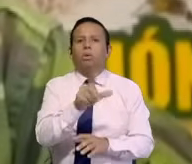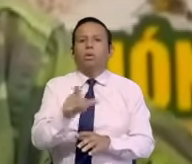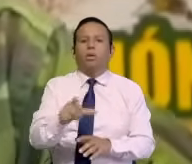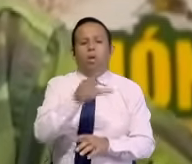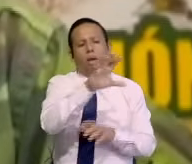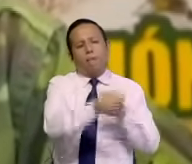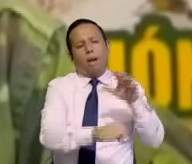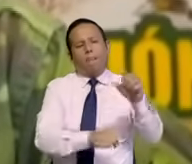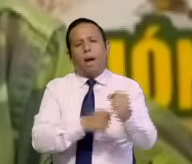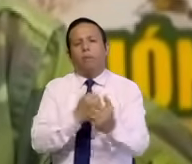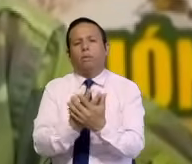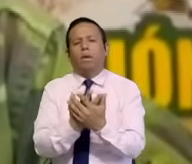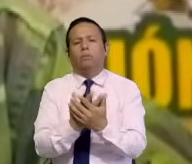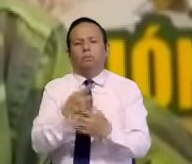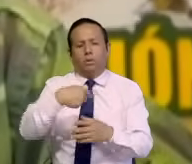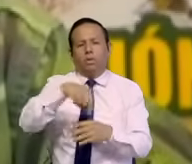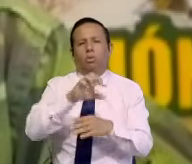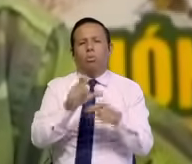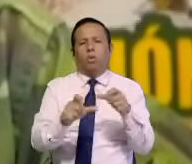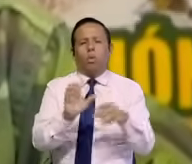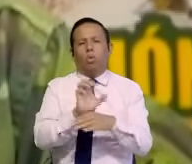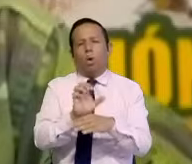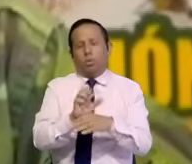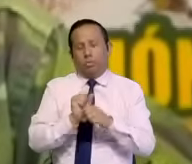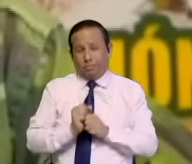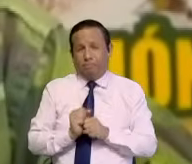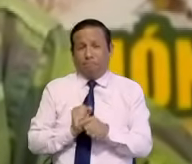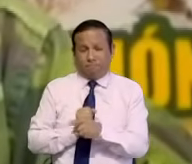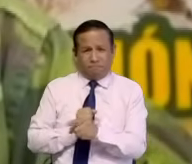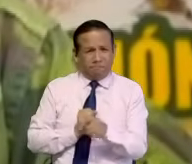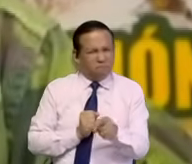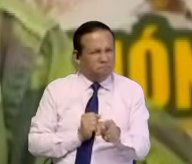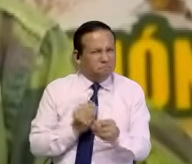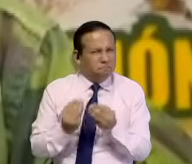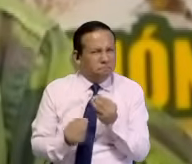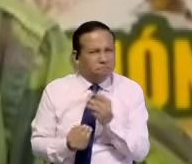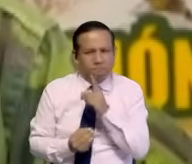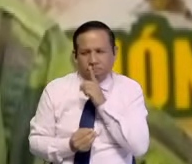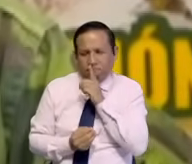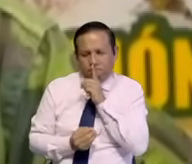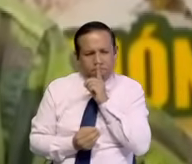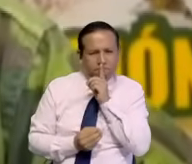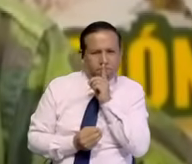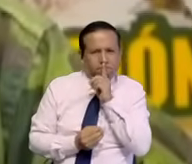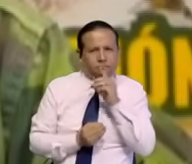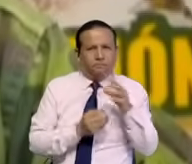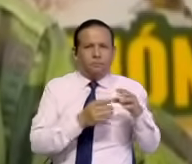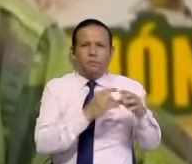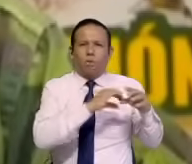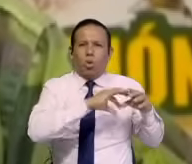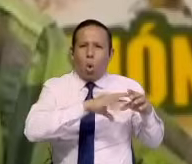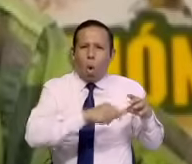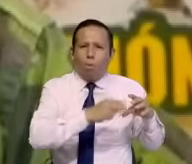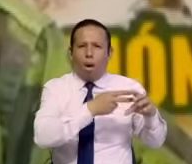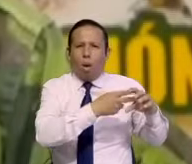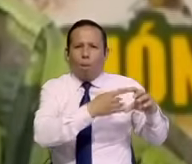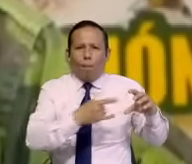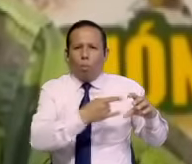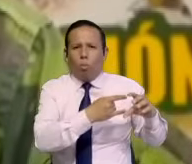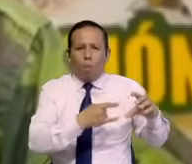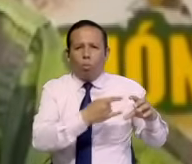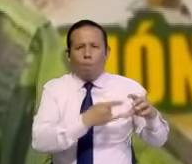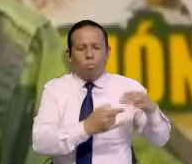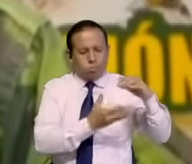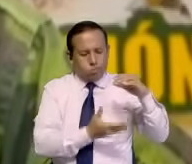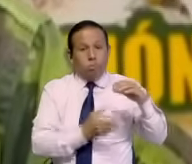de nacionalidad ecuatoriana que presuntamente se dedican al almacenamiento, transporte,